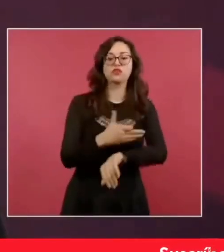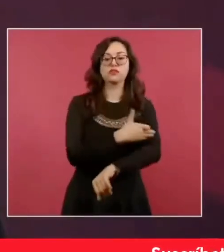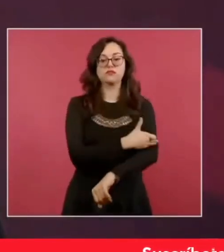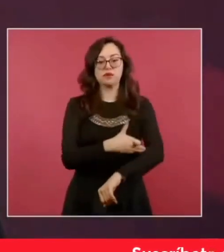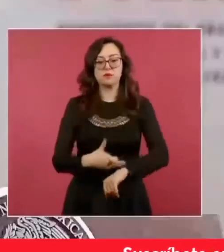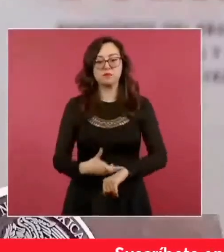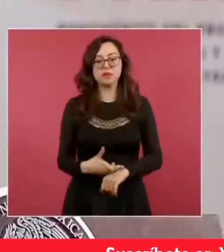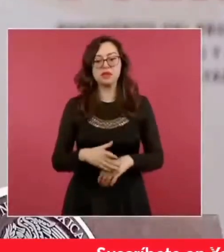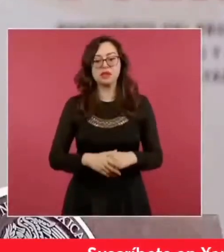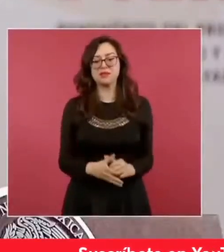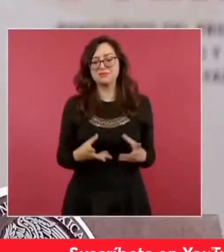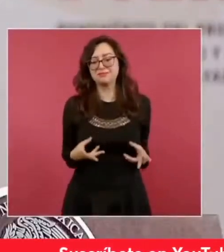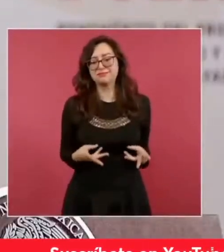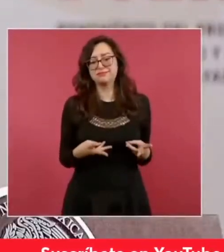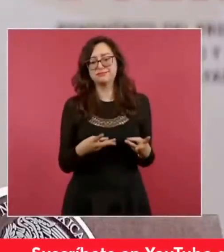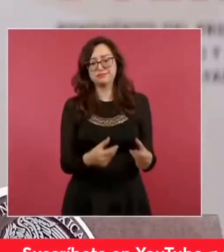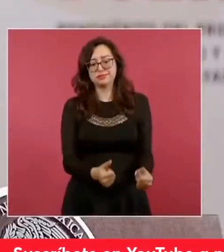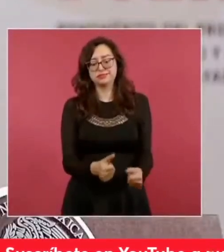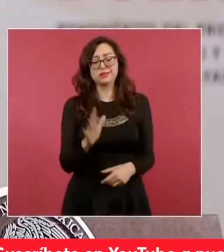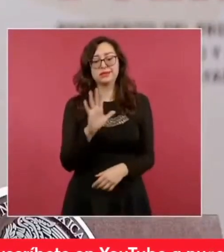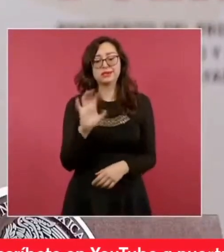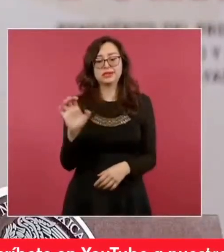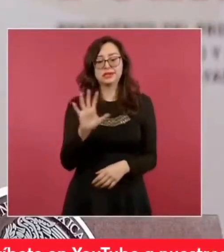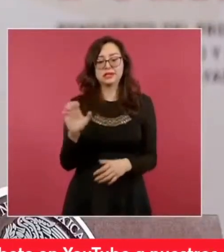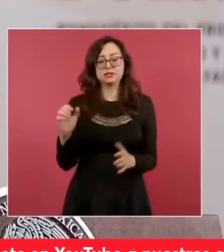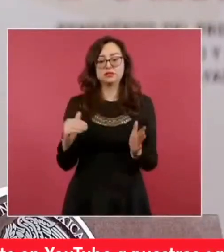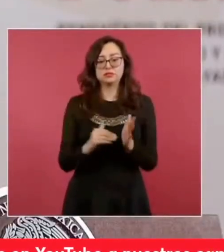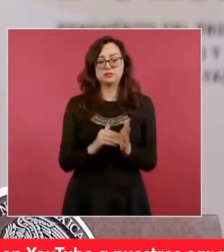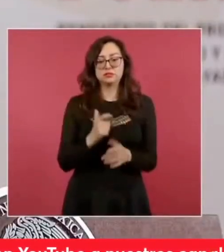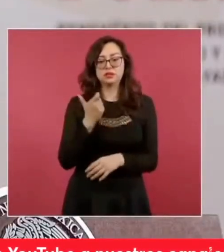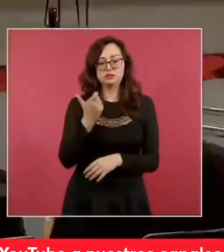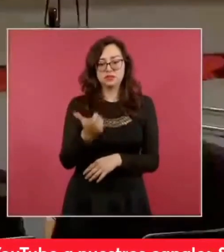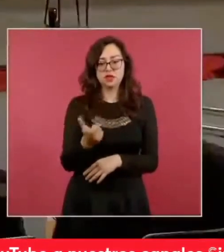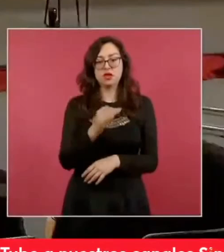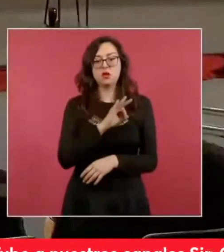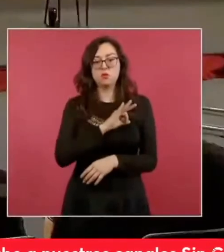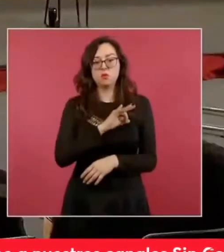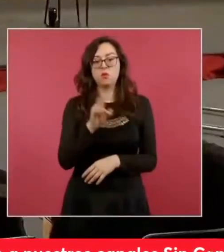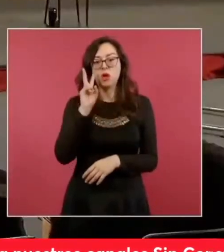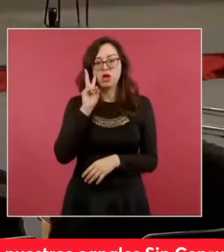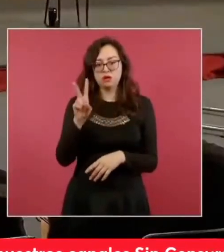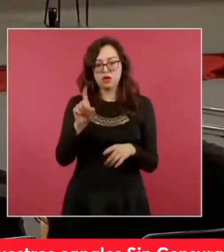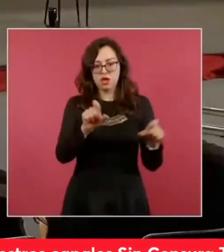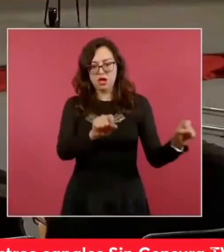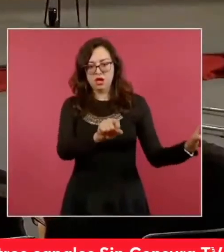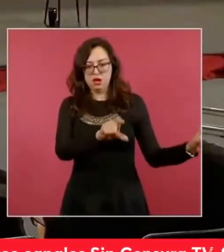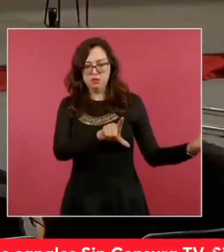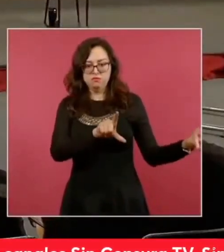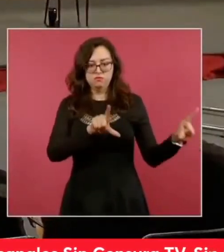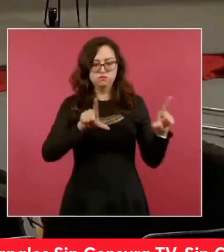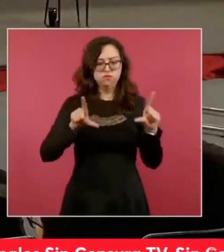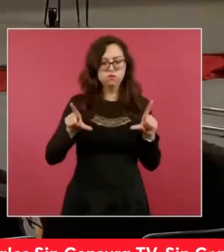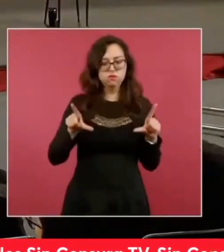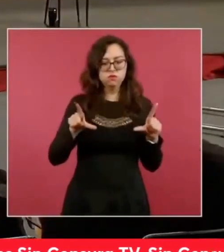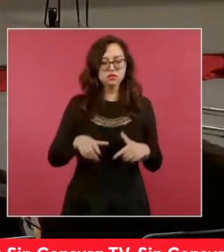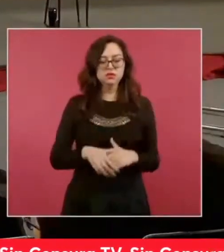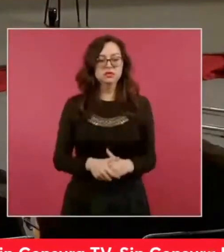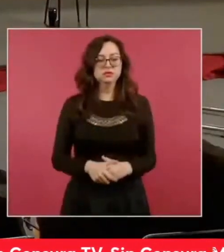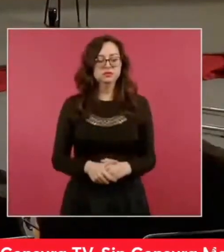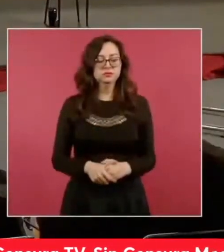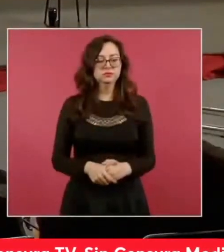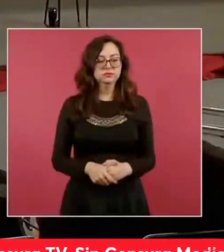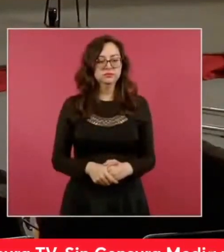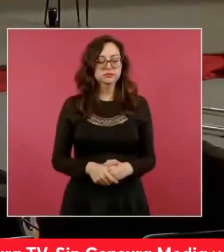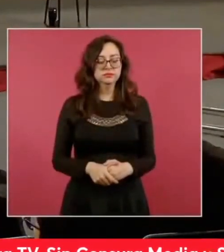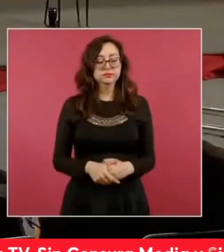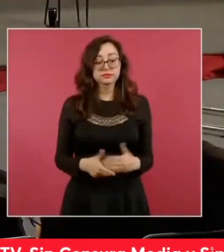trata de un gasto de más de $500,000 de pesos. Aquí lo podemos ver, si le hacen zoom solamente a un anuncio, solamente para